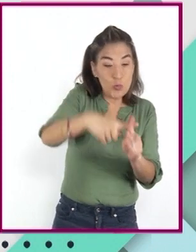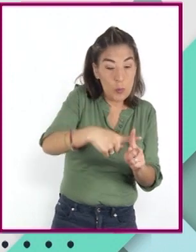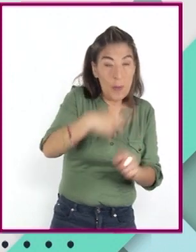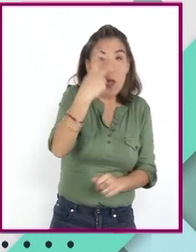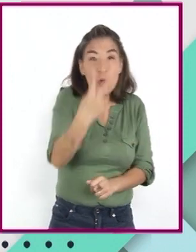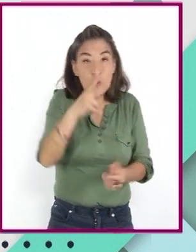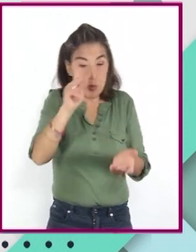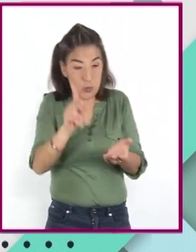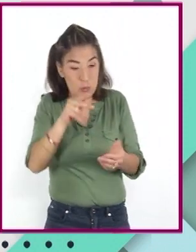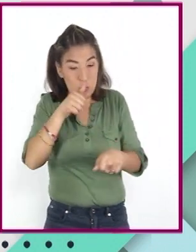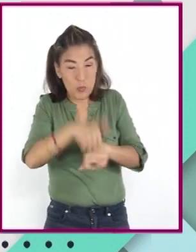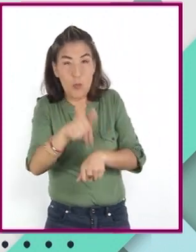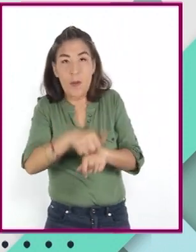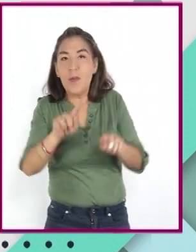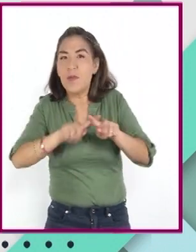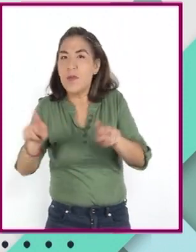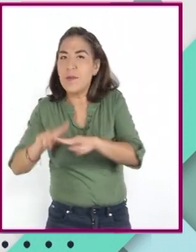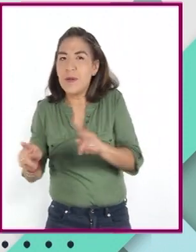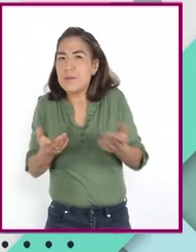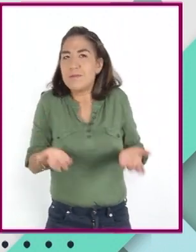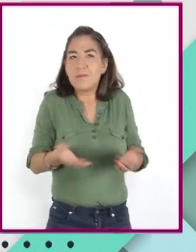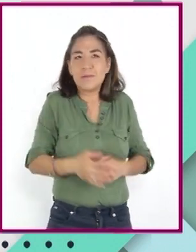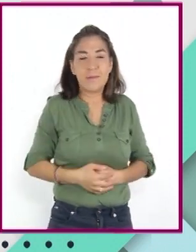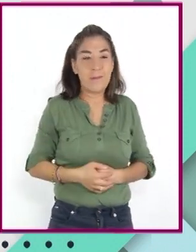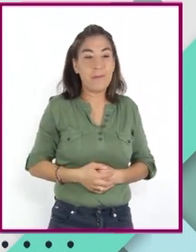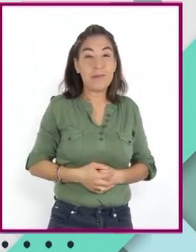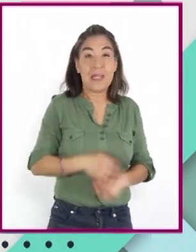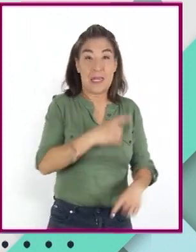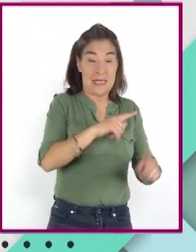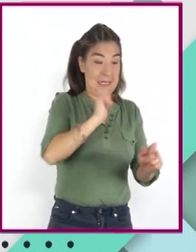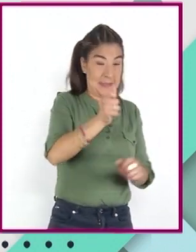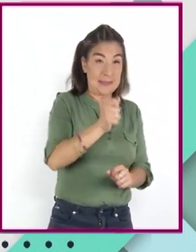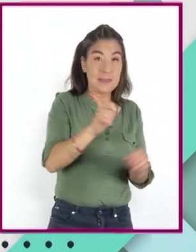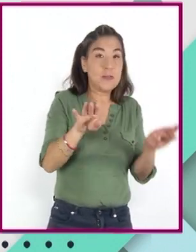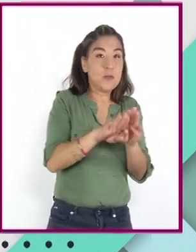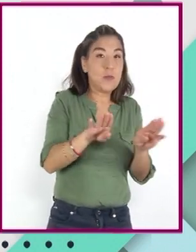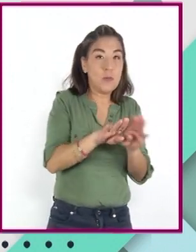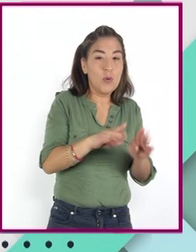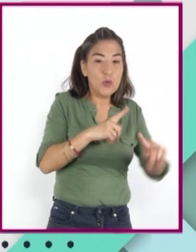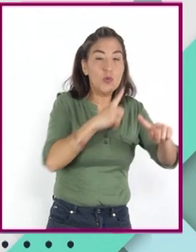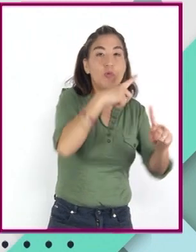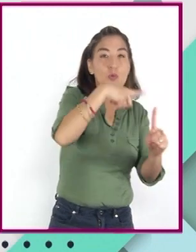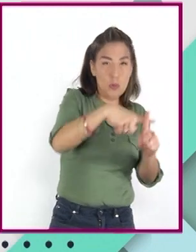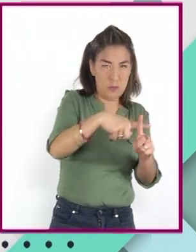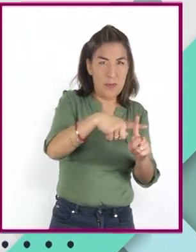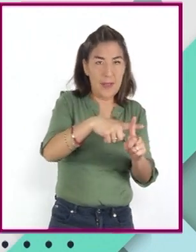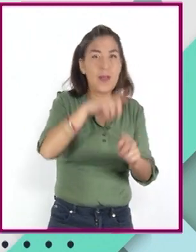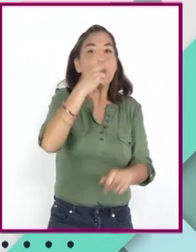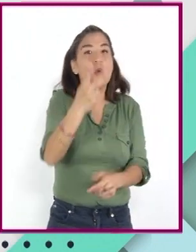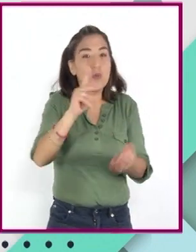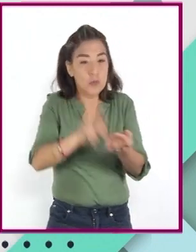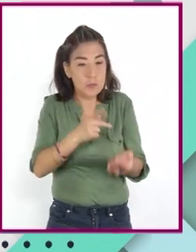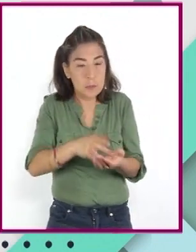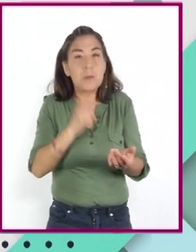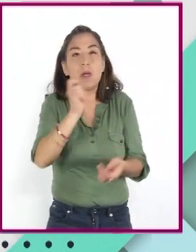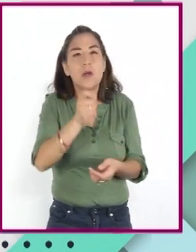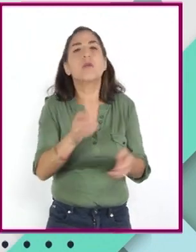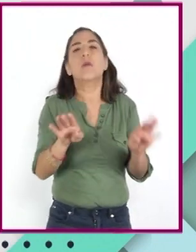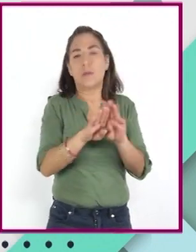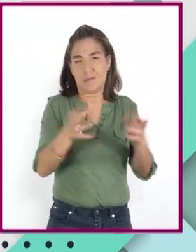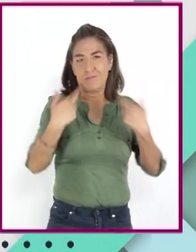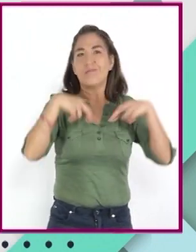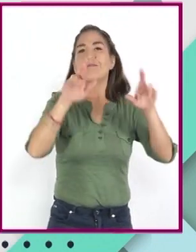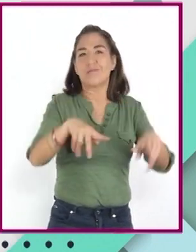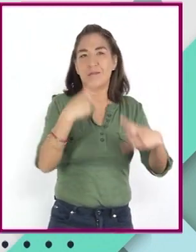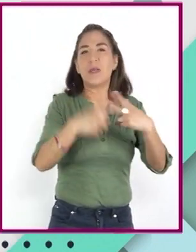números diferentes? La suma de dos números diferentes la podemos expresar algebraicamente